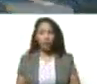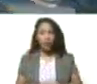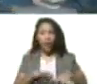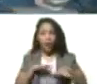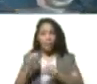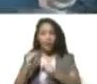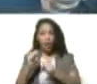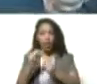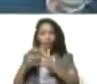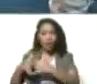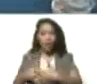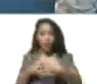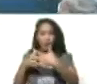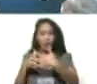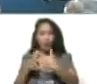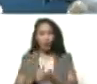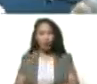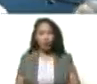del Norte.